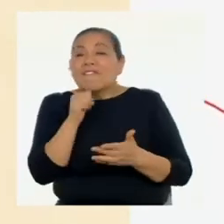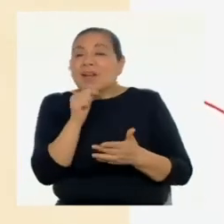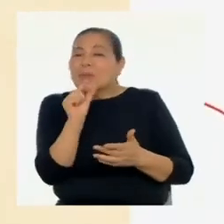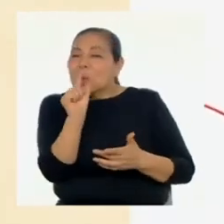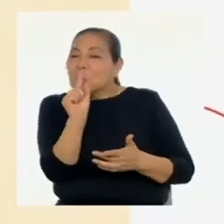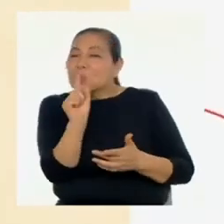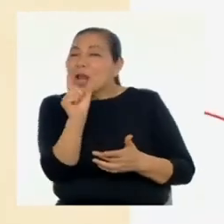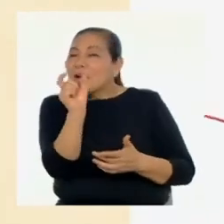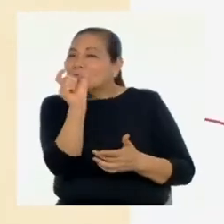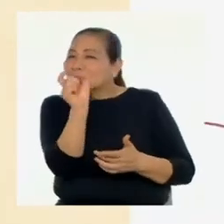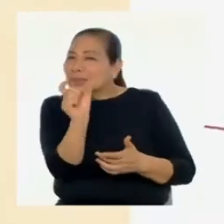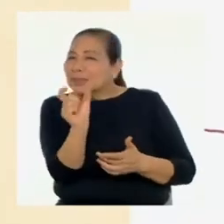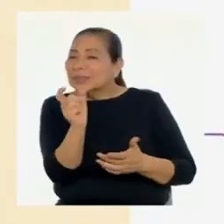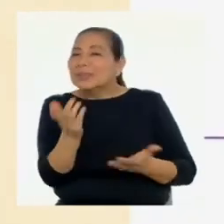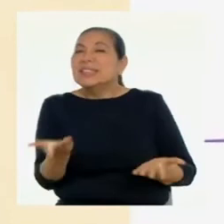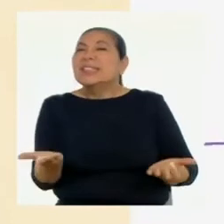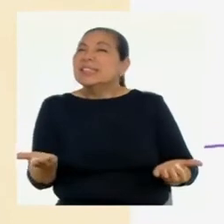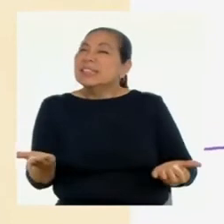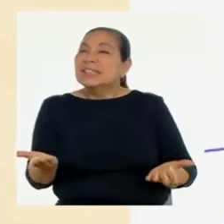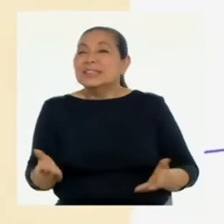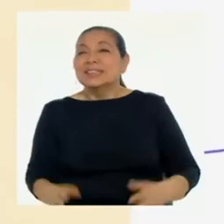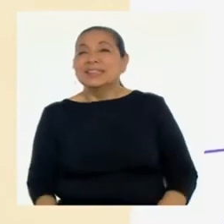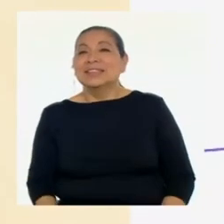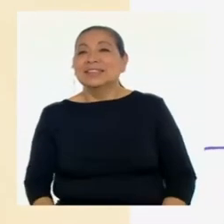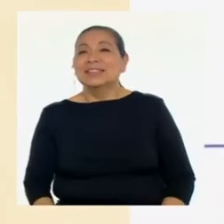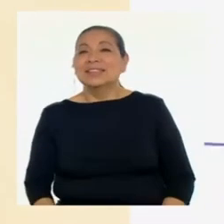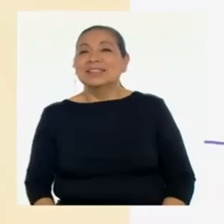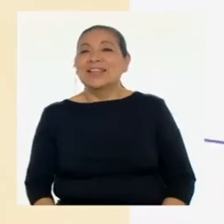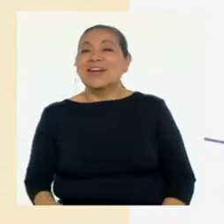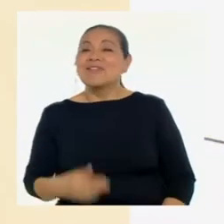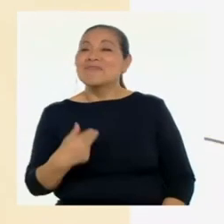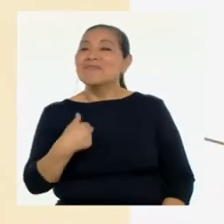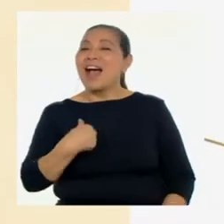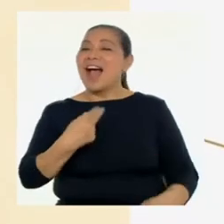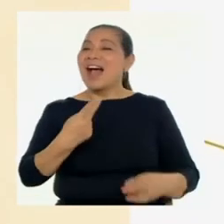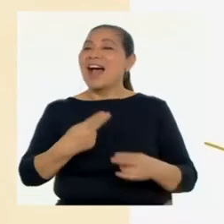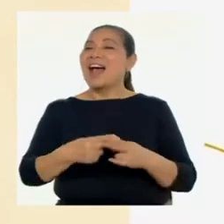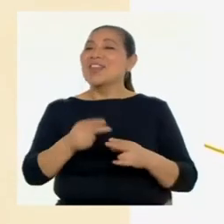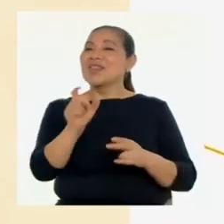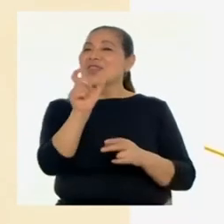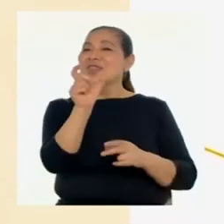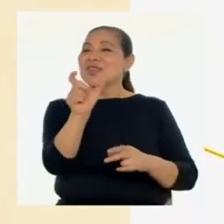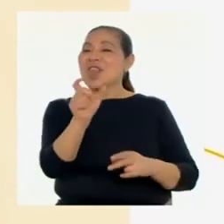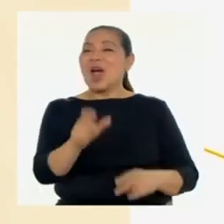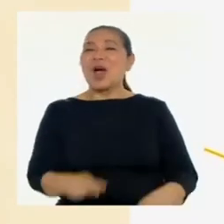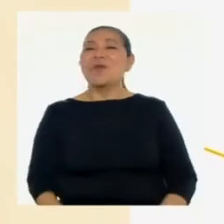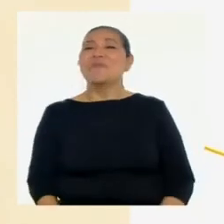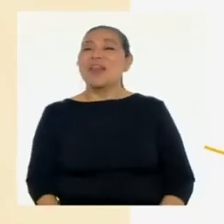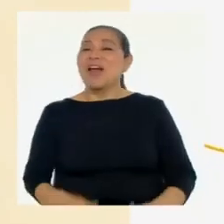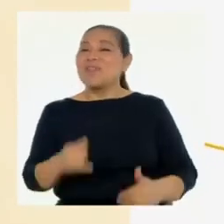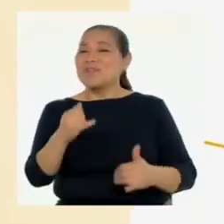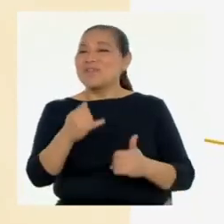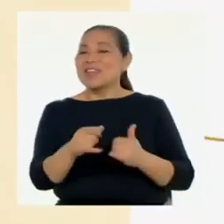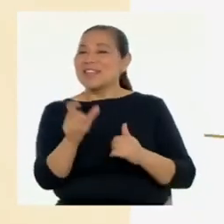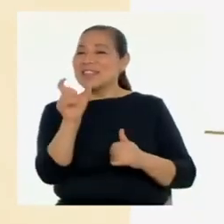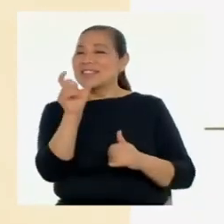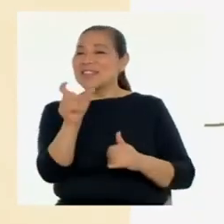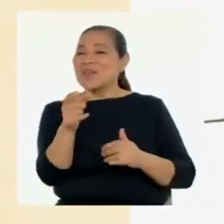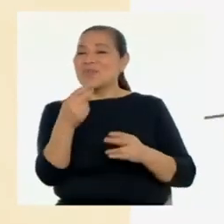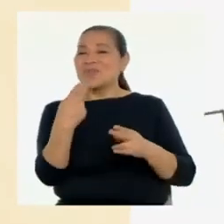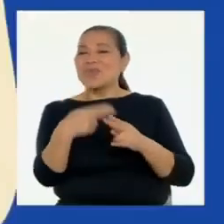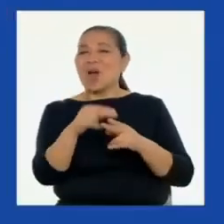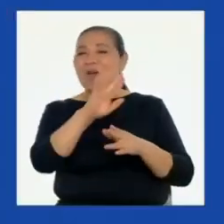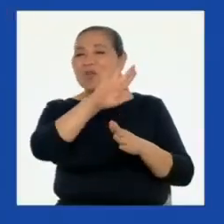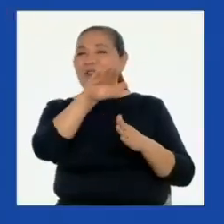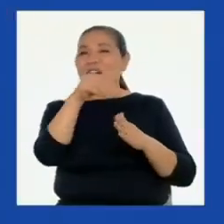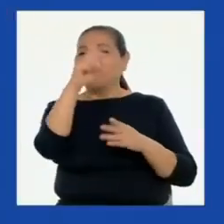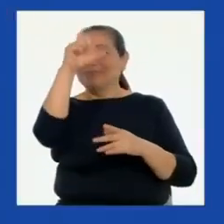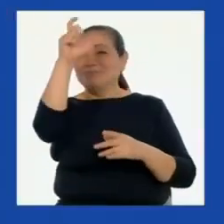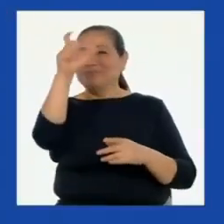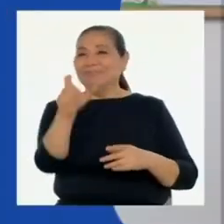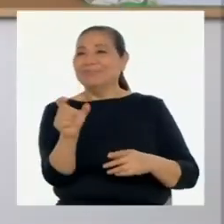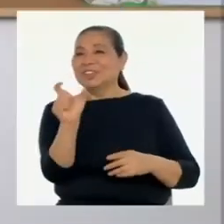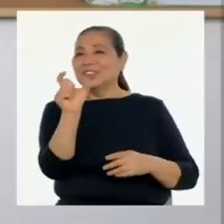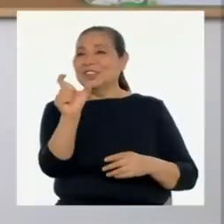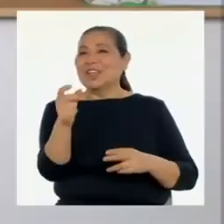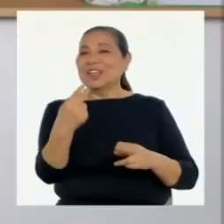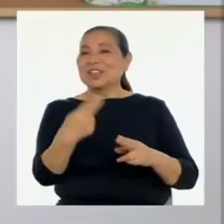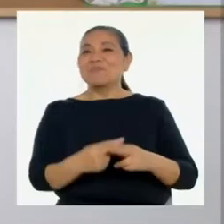te falta una cosa. ¿Qué es? El emisor, profesora. Esto era el final de mi afiche debajo de todo.